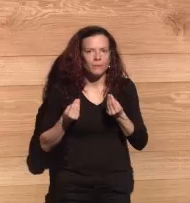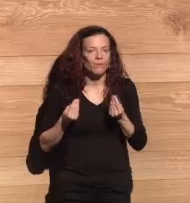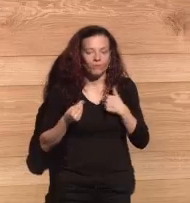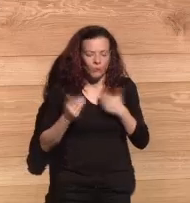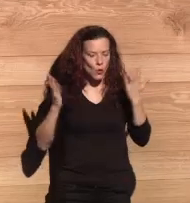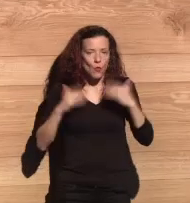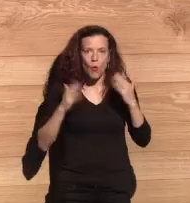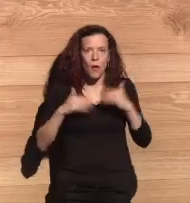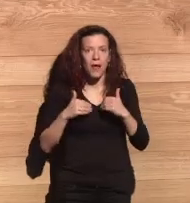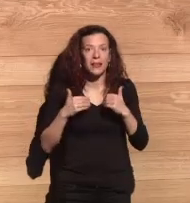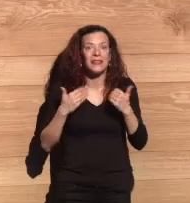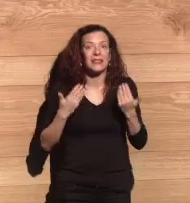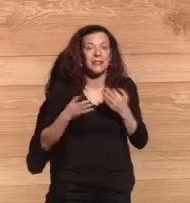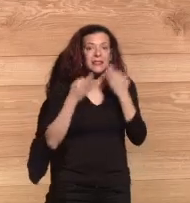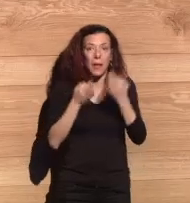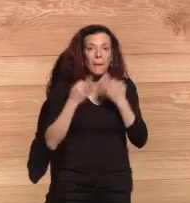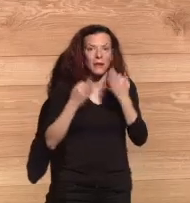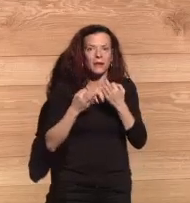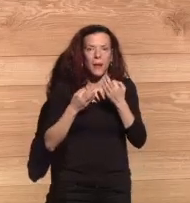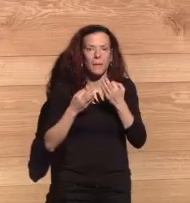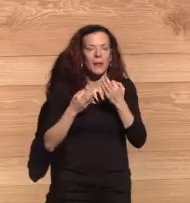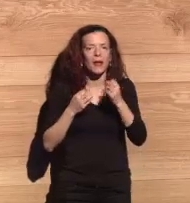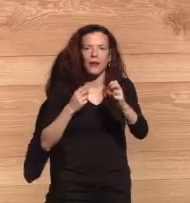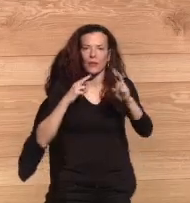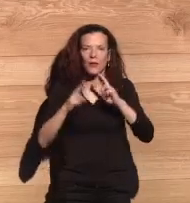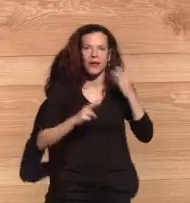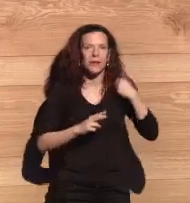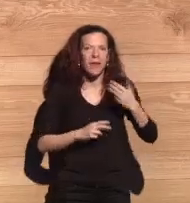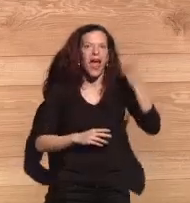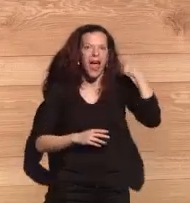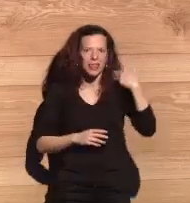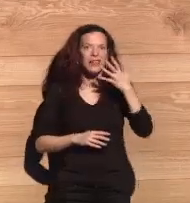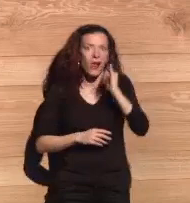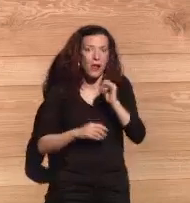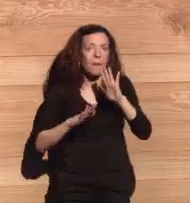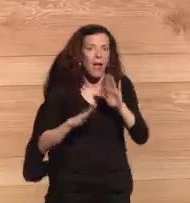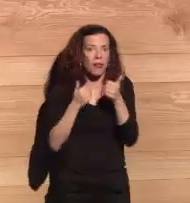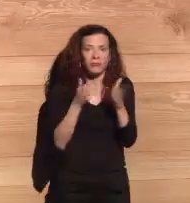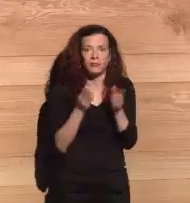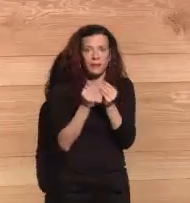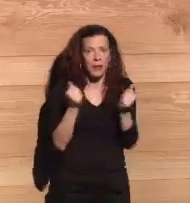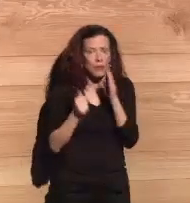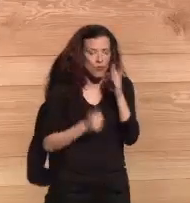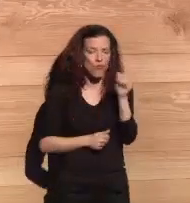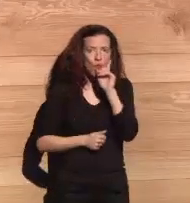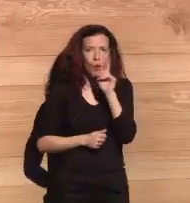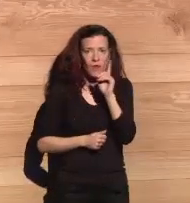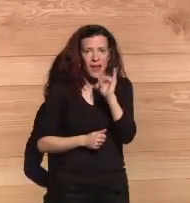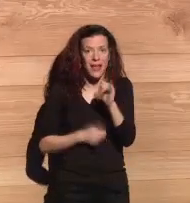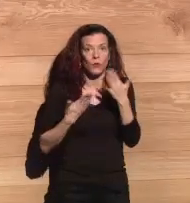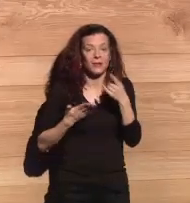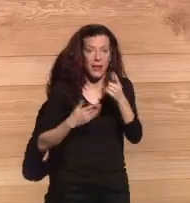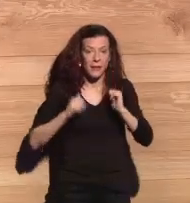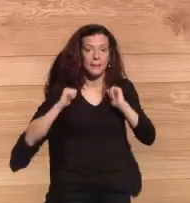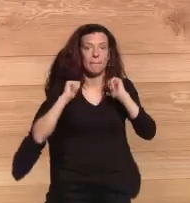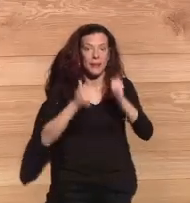no las tengo. Y siempre era la misma respuesta, la tenía, pero las perdí porque estaba en el celular, ¿no? Y